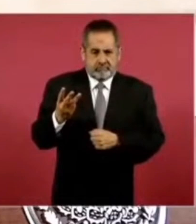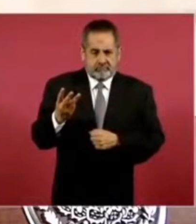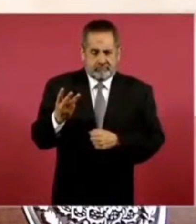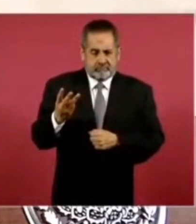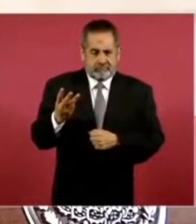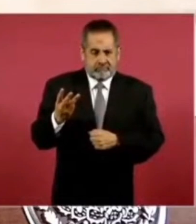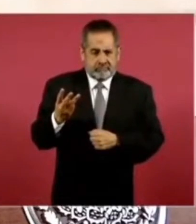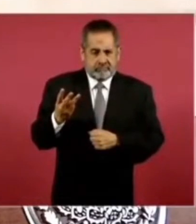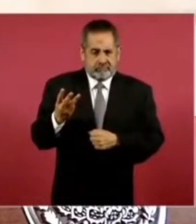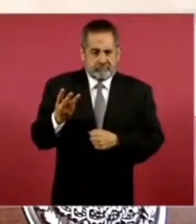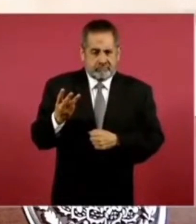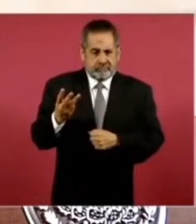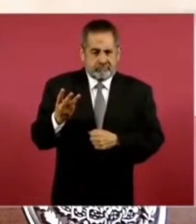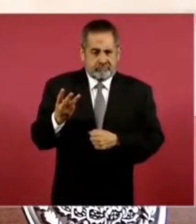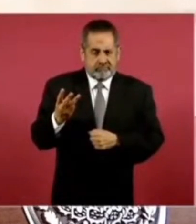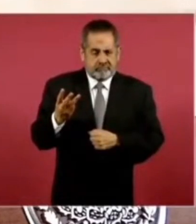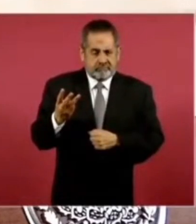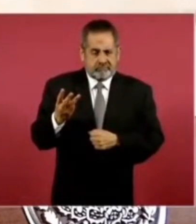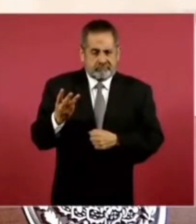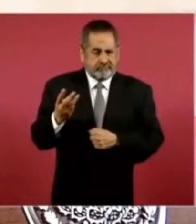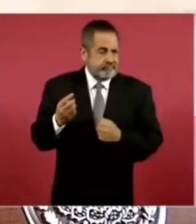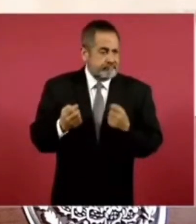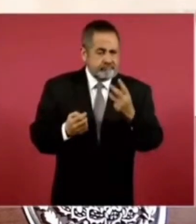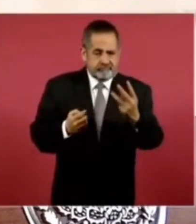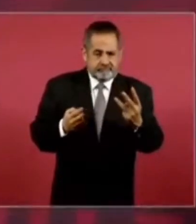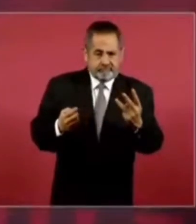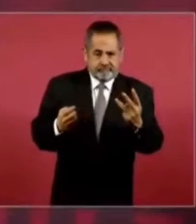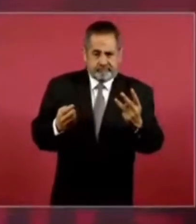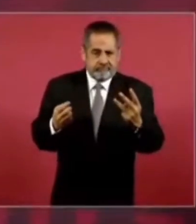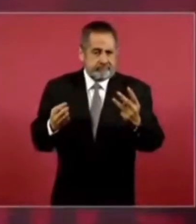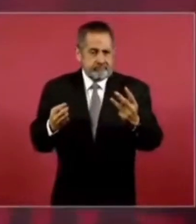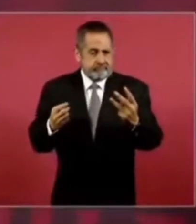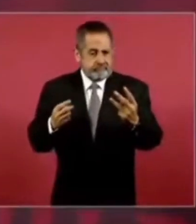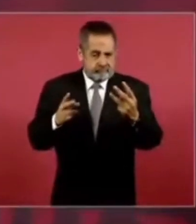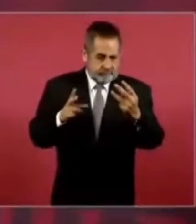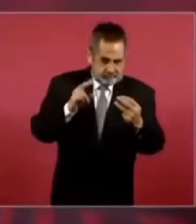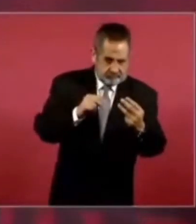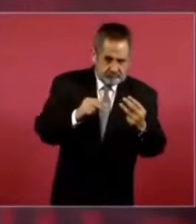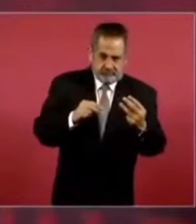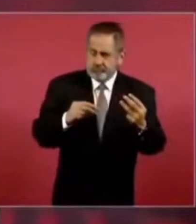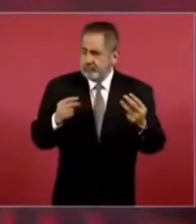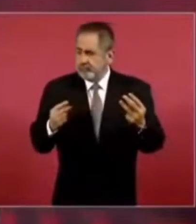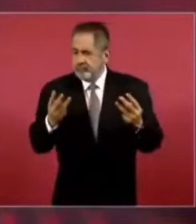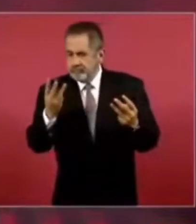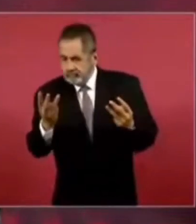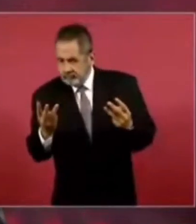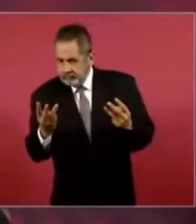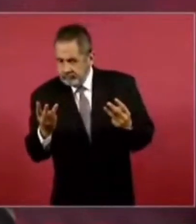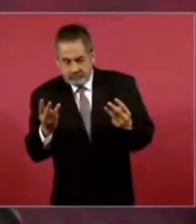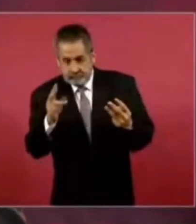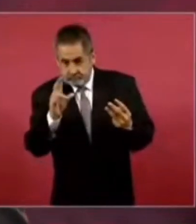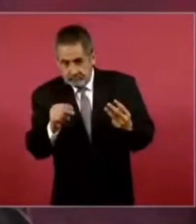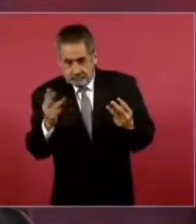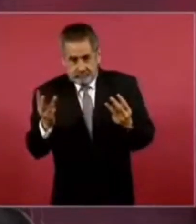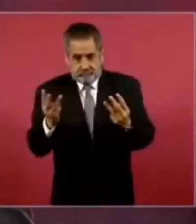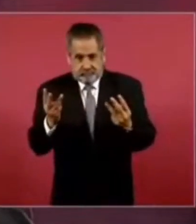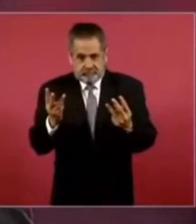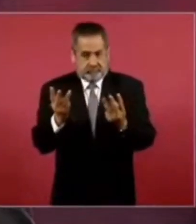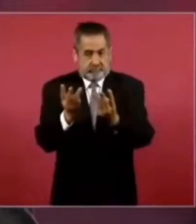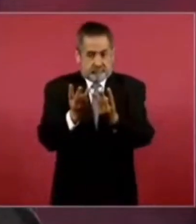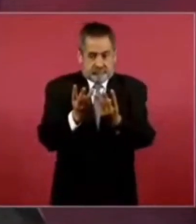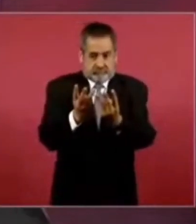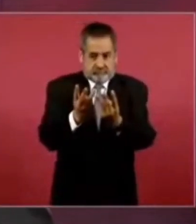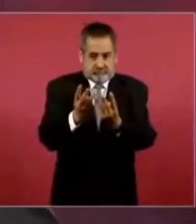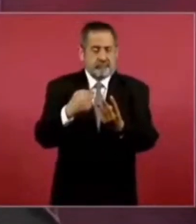este una de las que vaya a la terna ya me tocaría a mí este